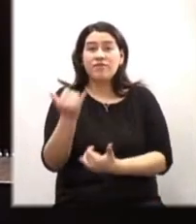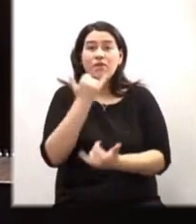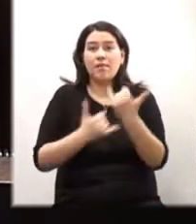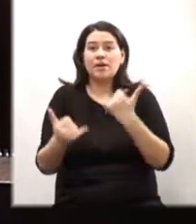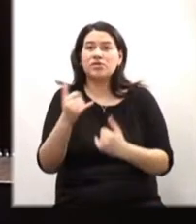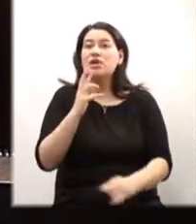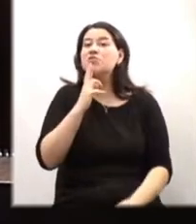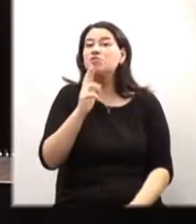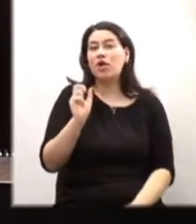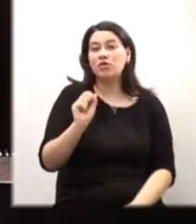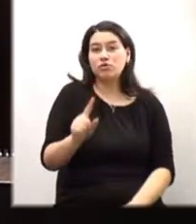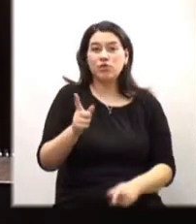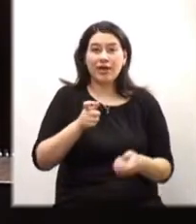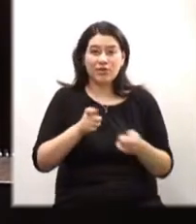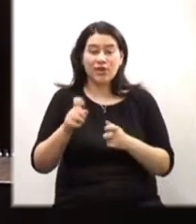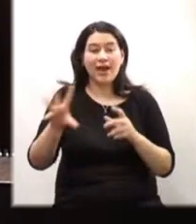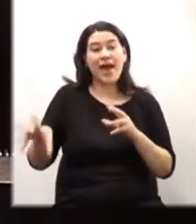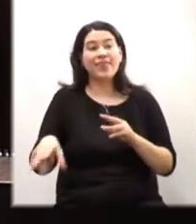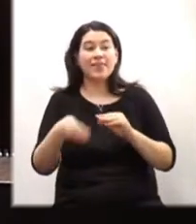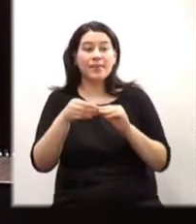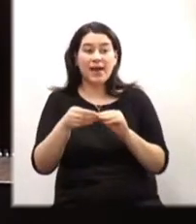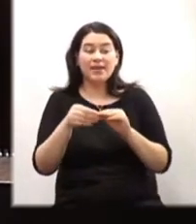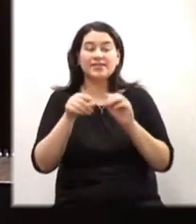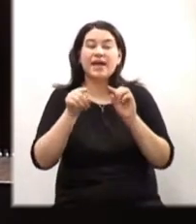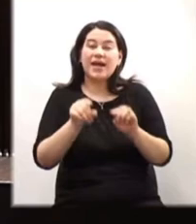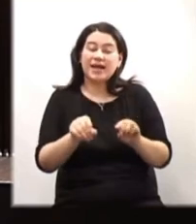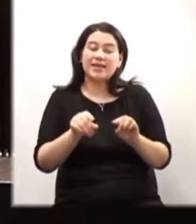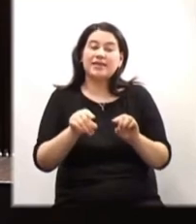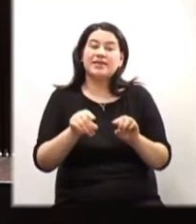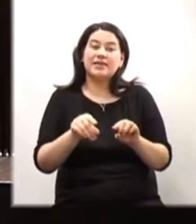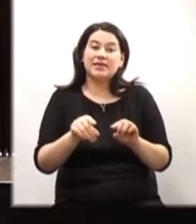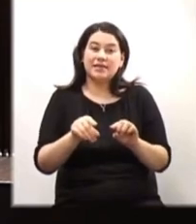de su gestión y además, adicionalmente, donde se